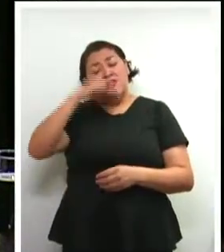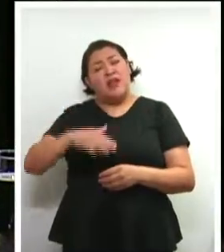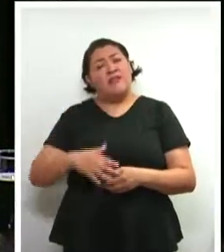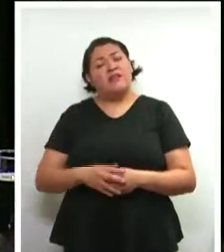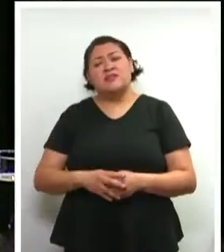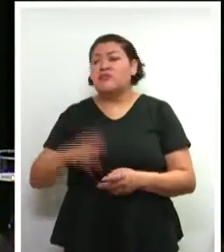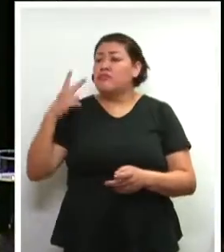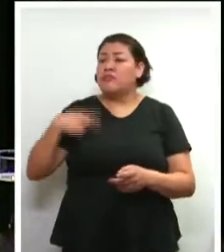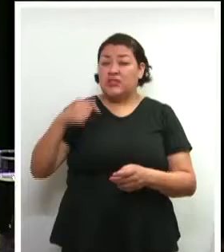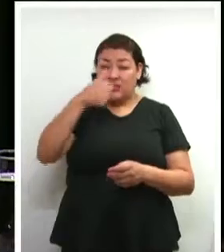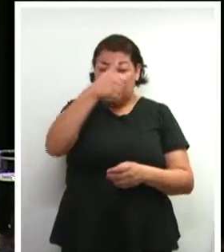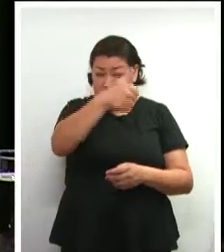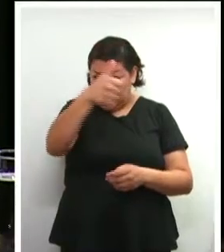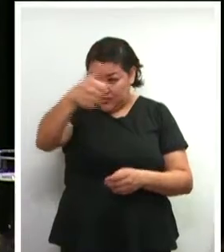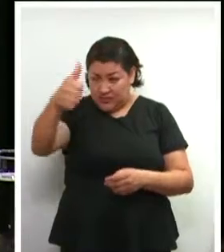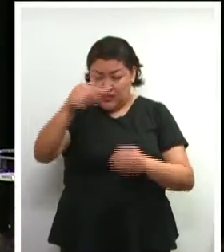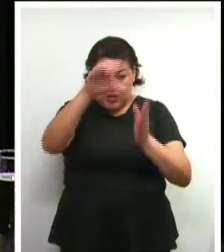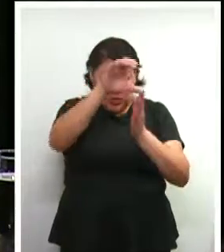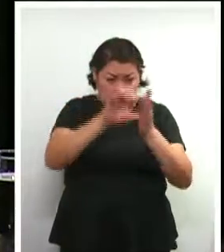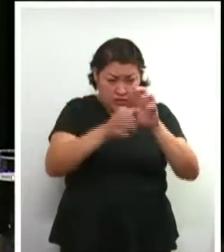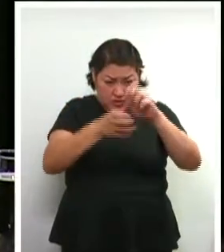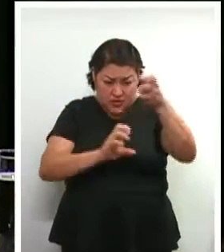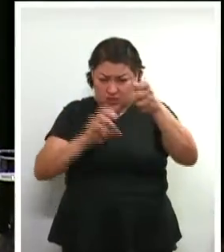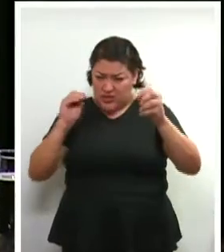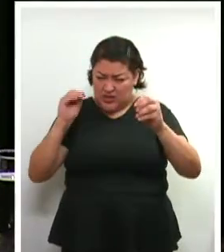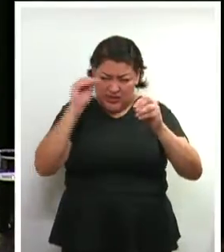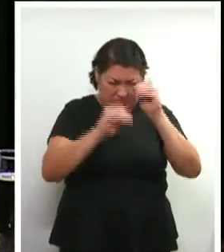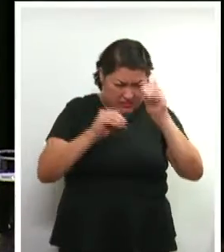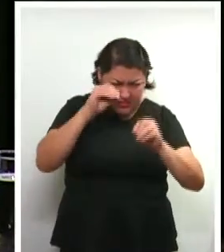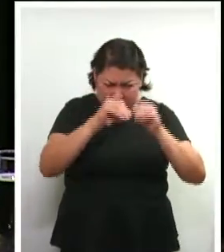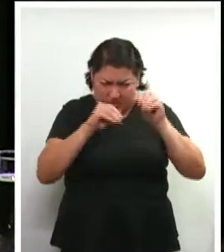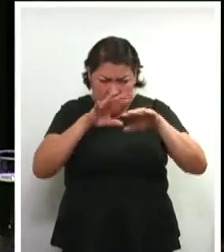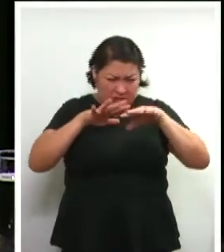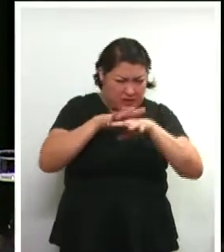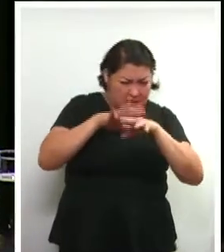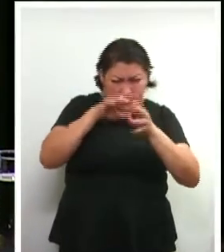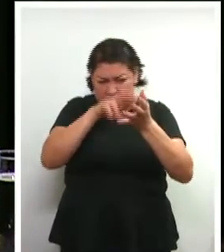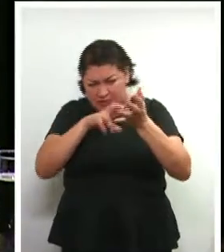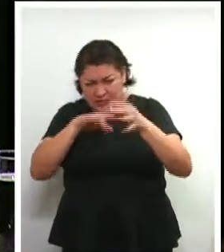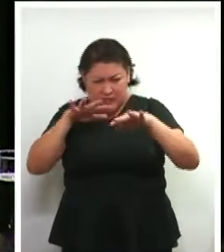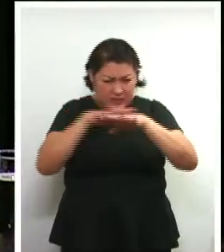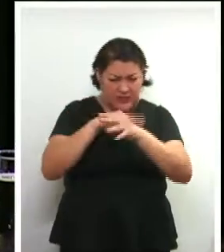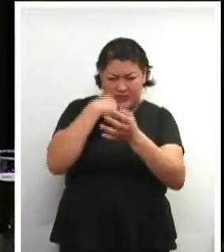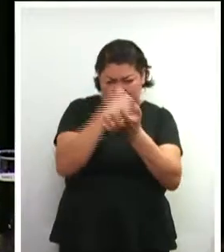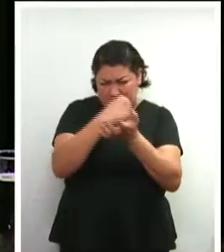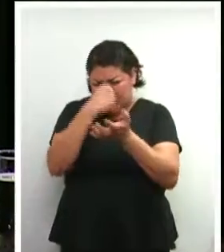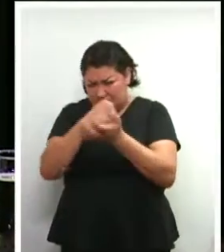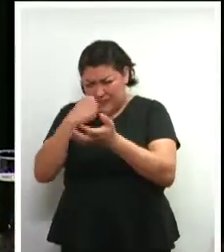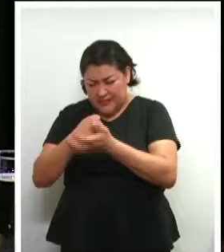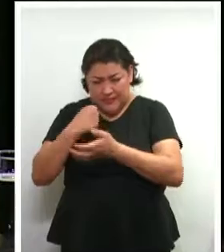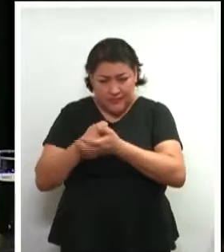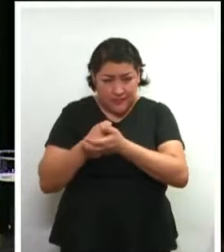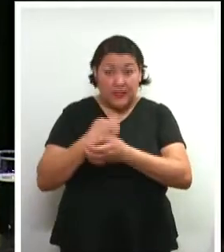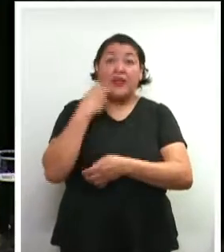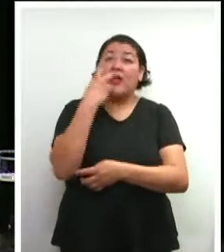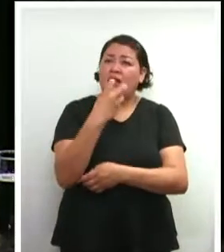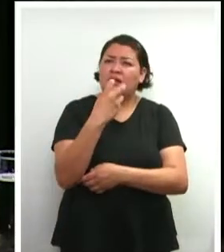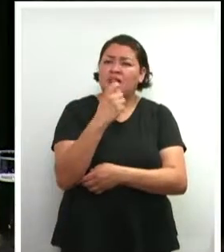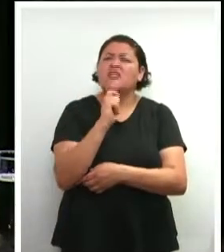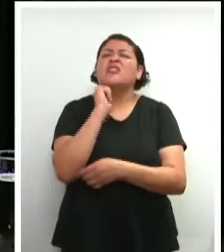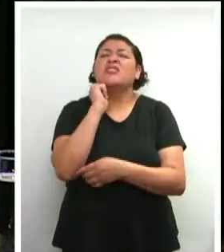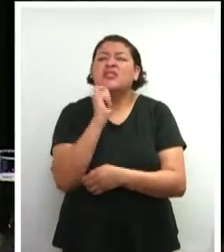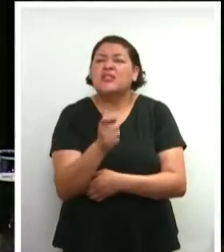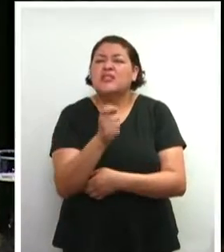realicemos en la Constitución de nuestra ciudad, en elaborar y aprobar esta Constitución, resultaría